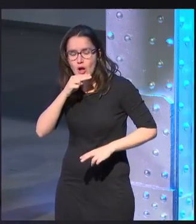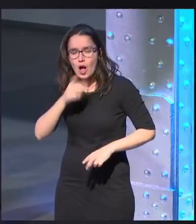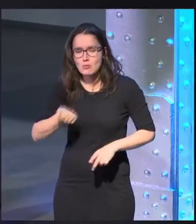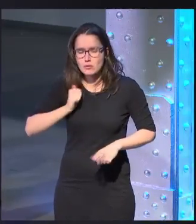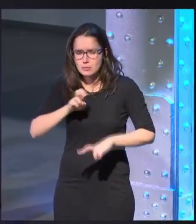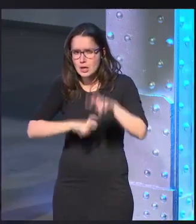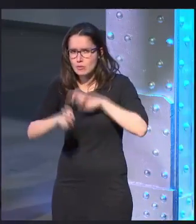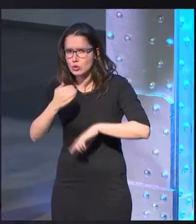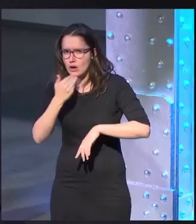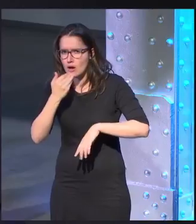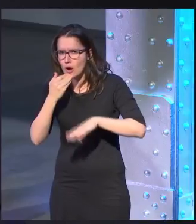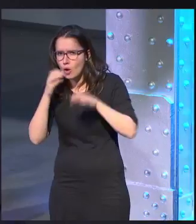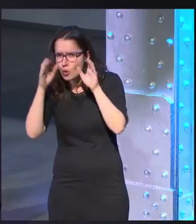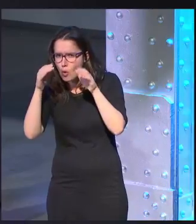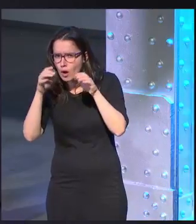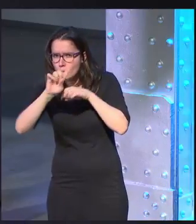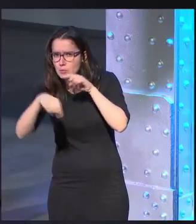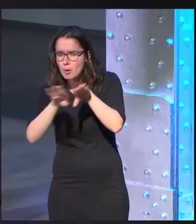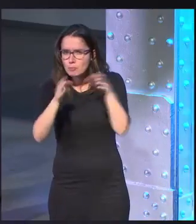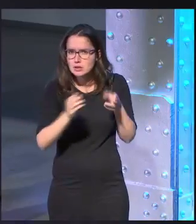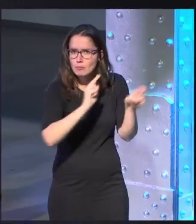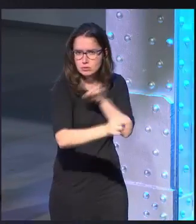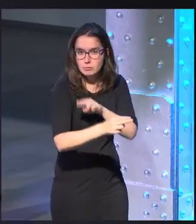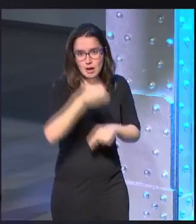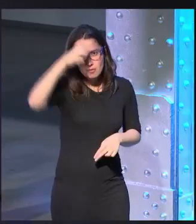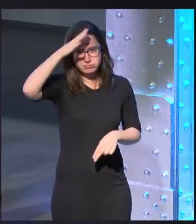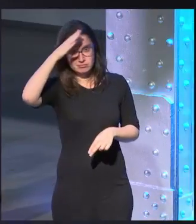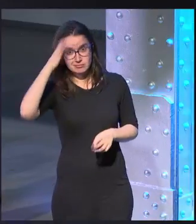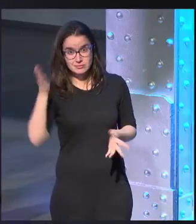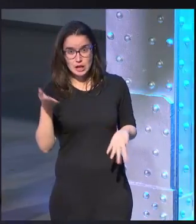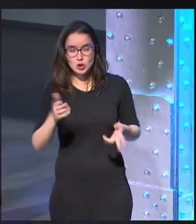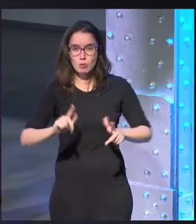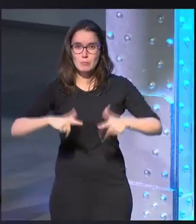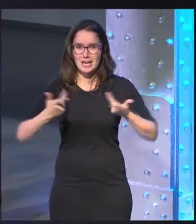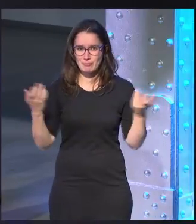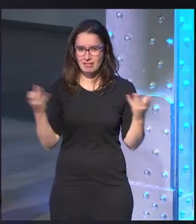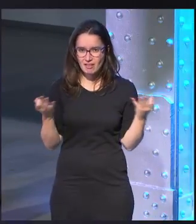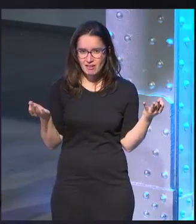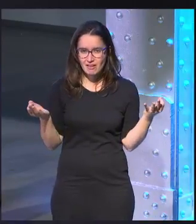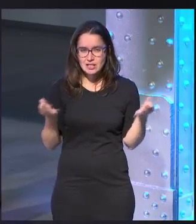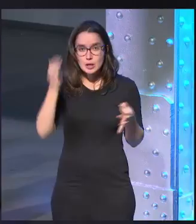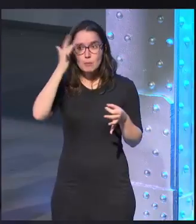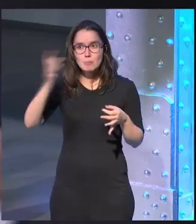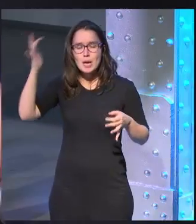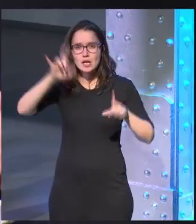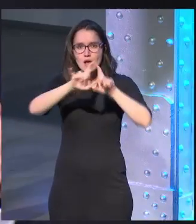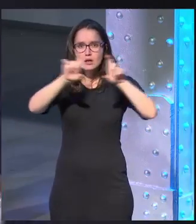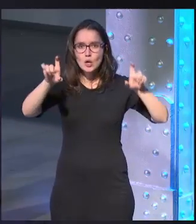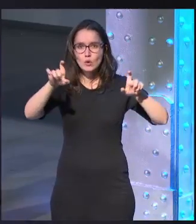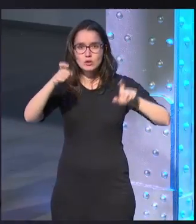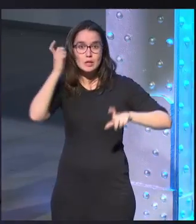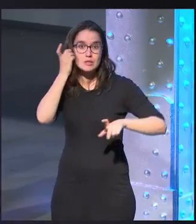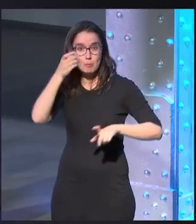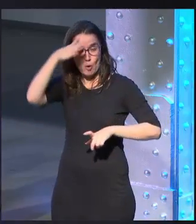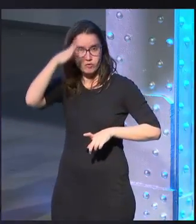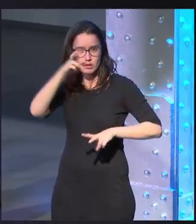y ser más listos que los demás. Y esto les ha permitido imaginar negocios desde el